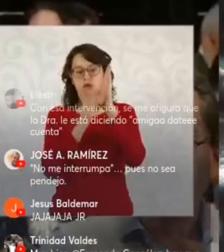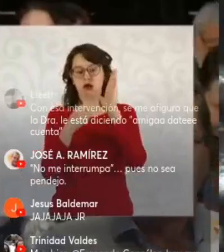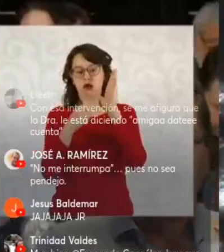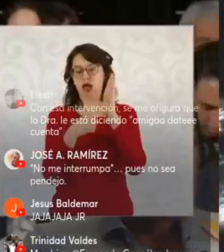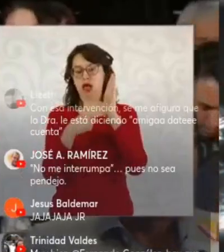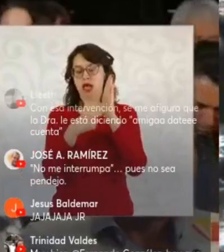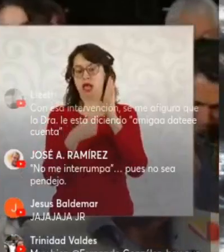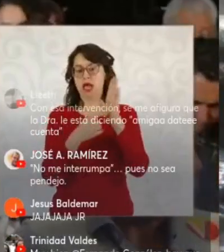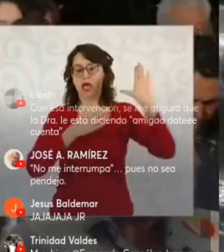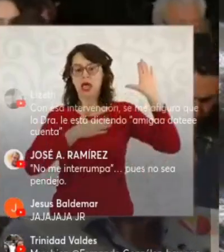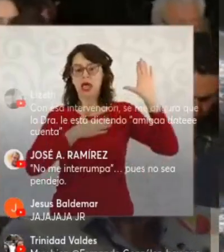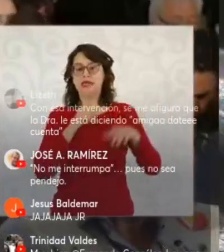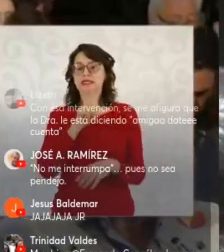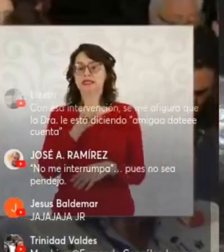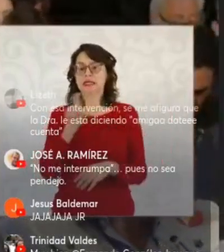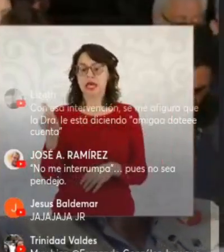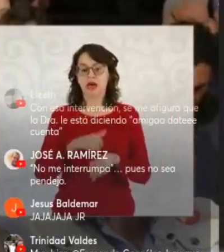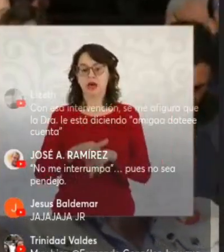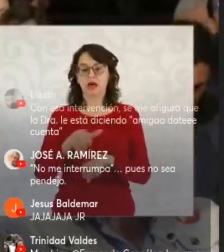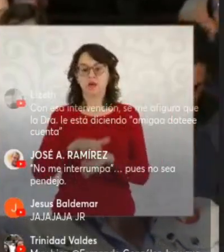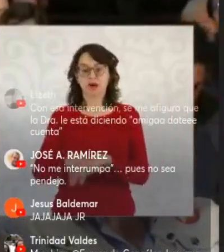87, señala: